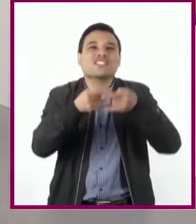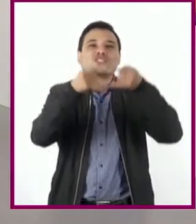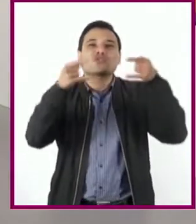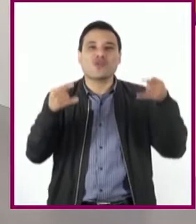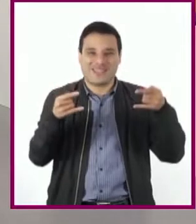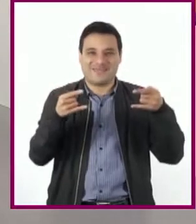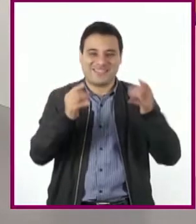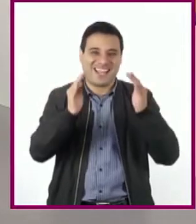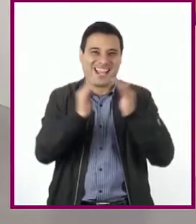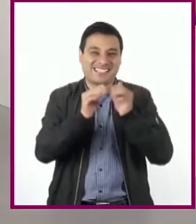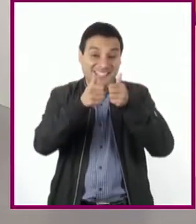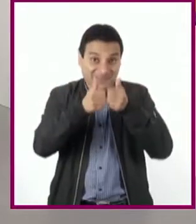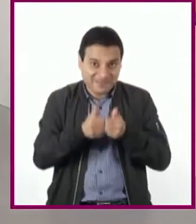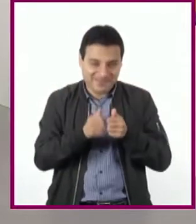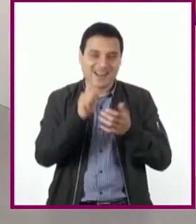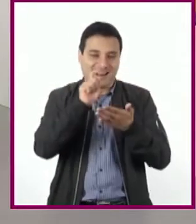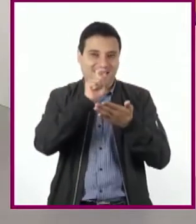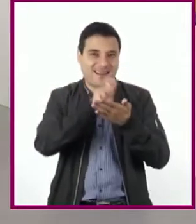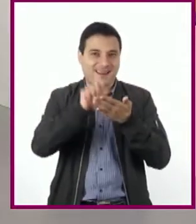cuarentena!